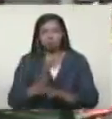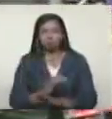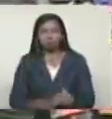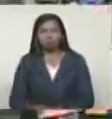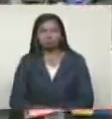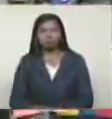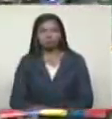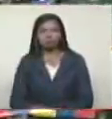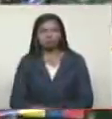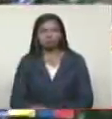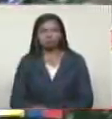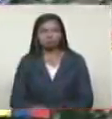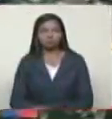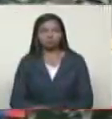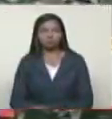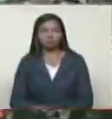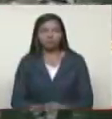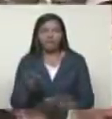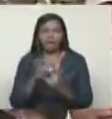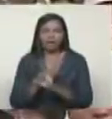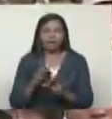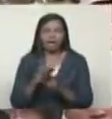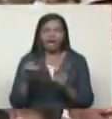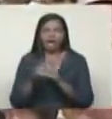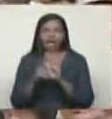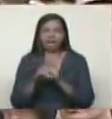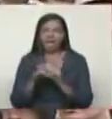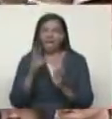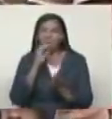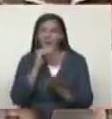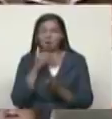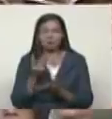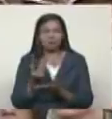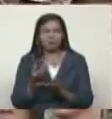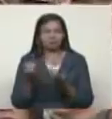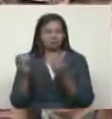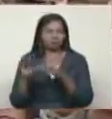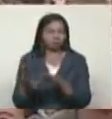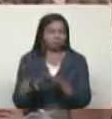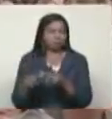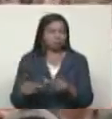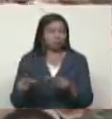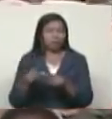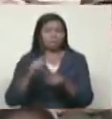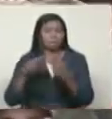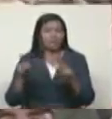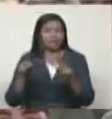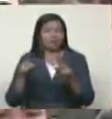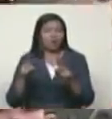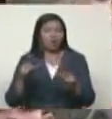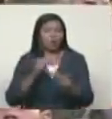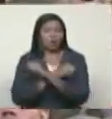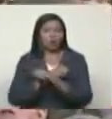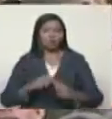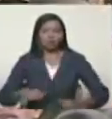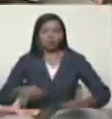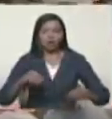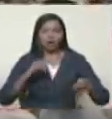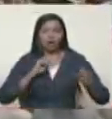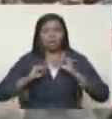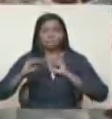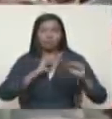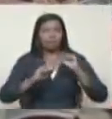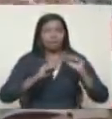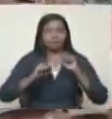usted del otro lado no ve absolutamente ningún tipo de ley. Eso está totalmente abandonado. Pero nuestra Fuerza Armada desplegada por todo el territorio